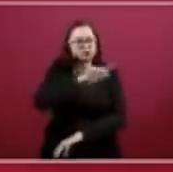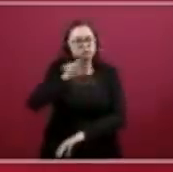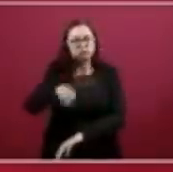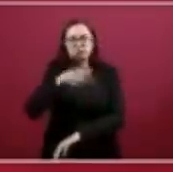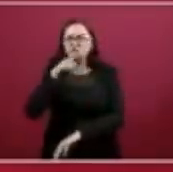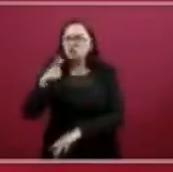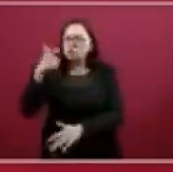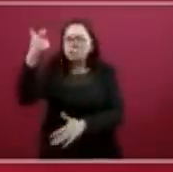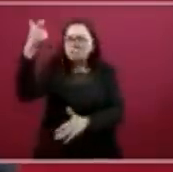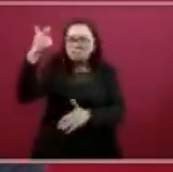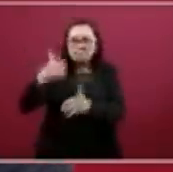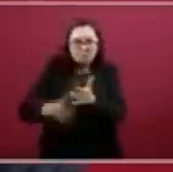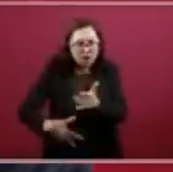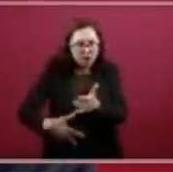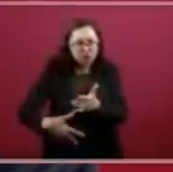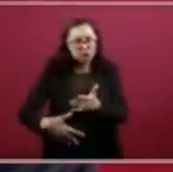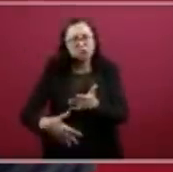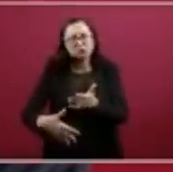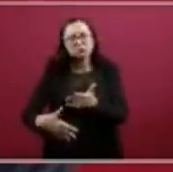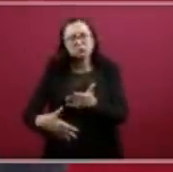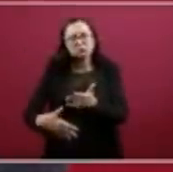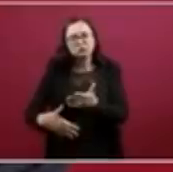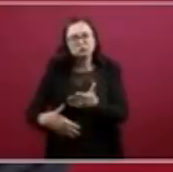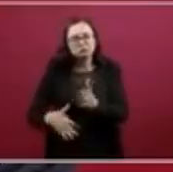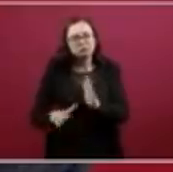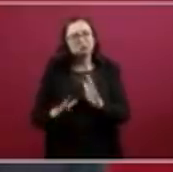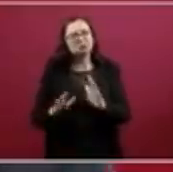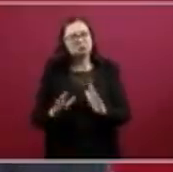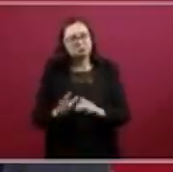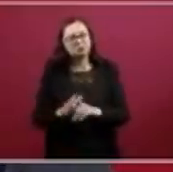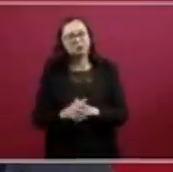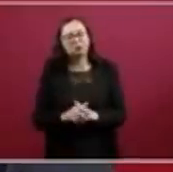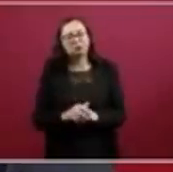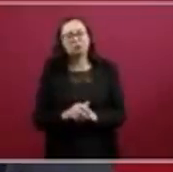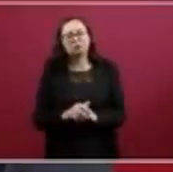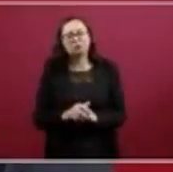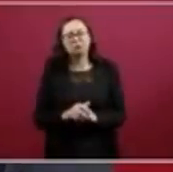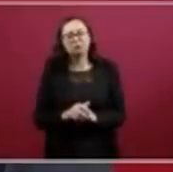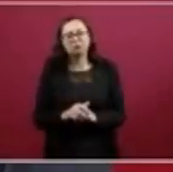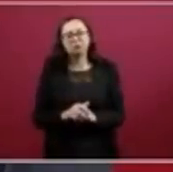si costara menos la energía eléctrica,